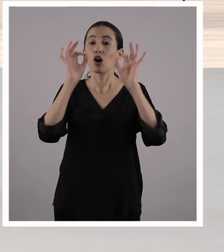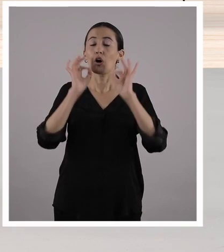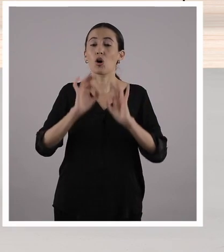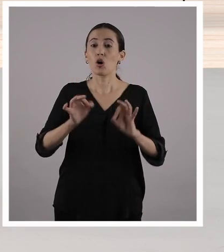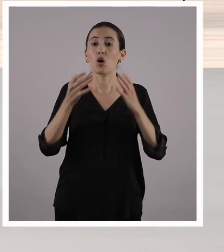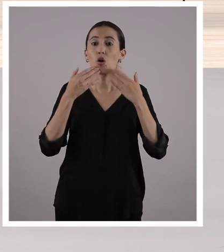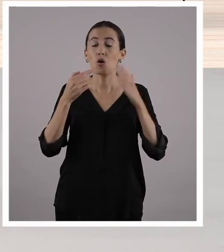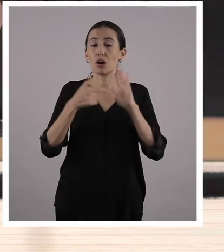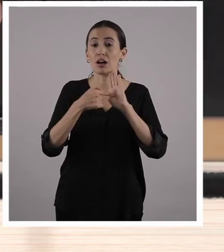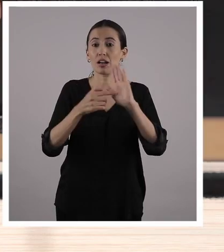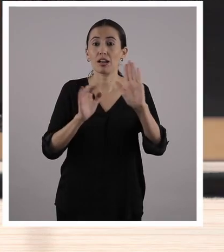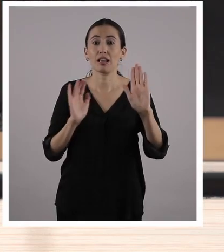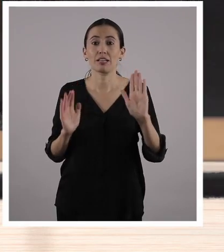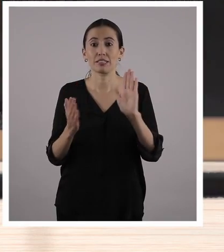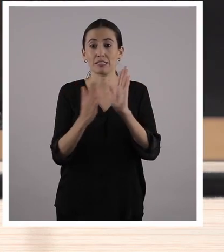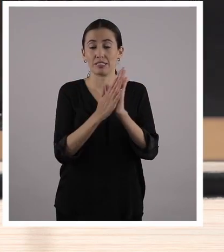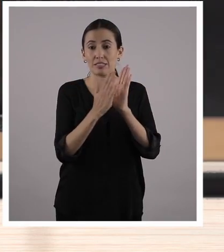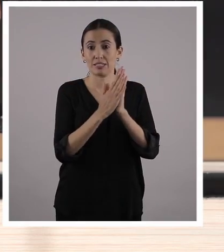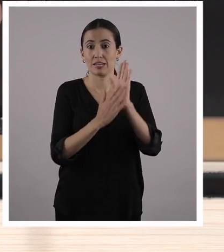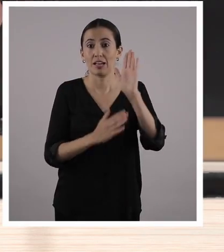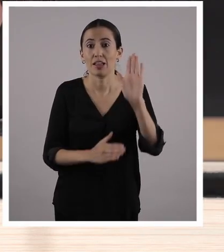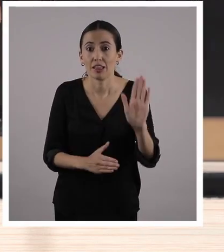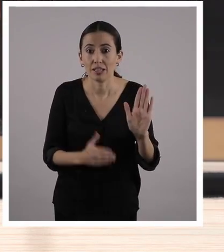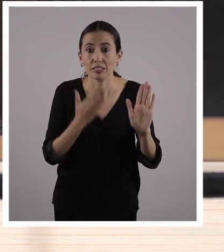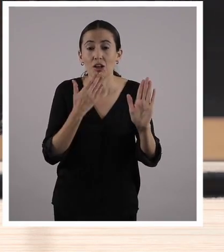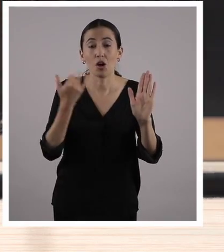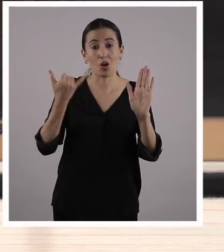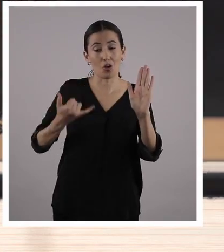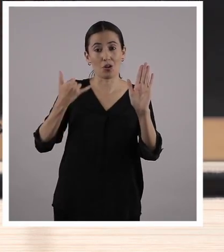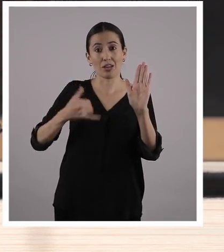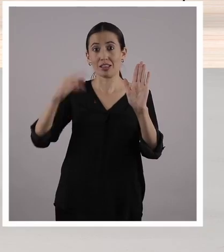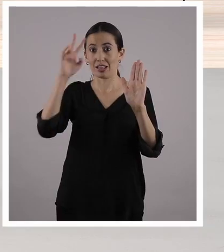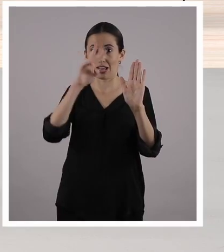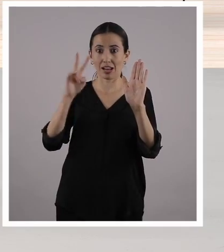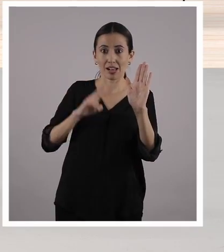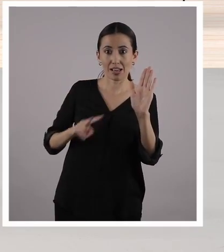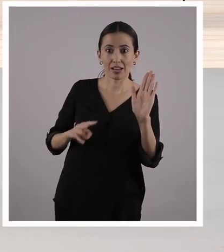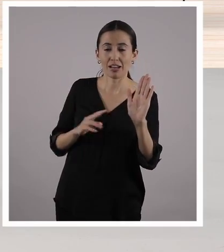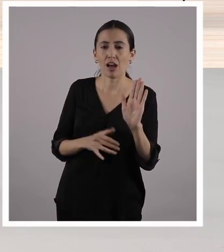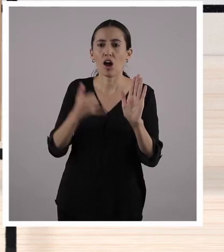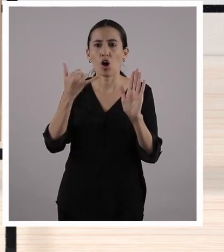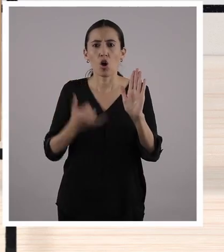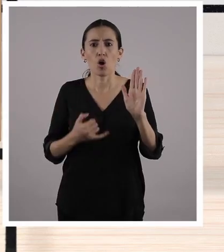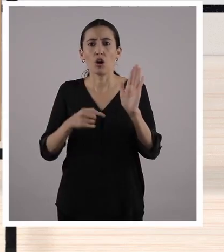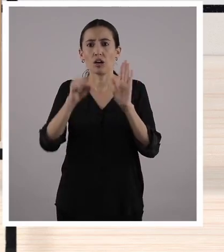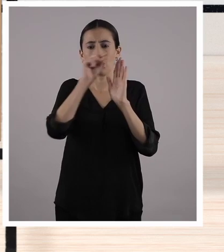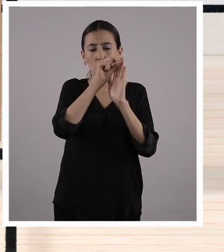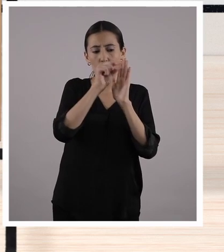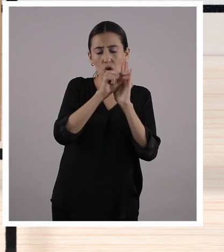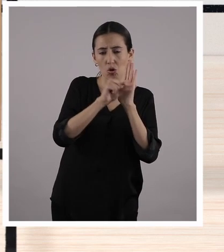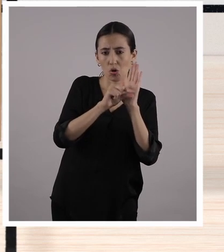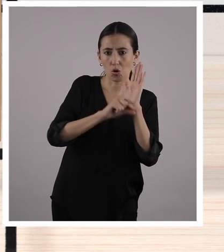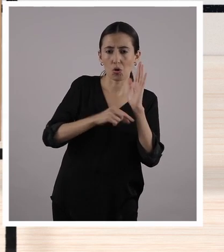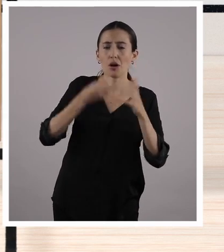Listo, chicos y chicas, miren, tengo acá una imagen de la narración que acabamos de leer. Ahora, con las características que hemos visto en